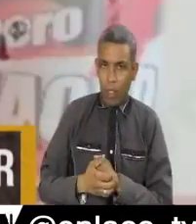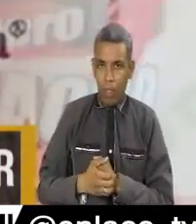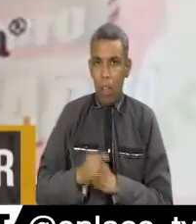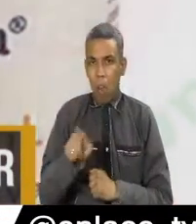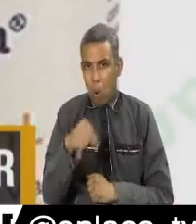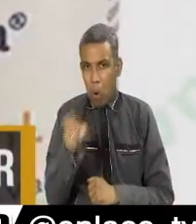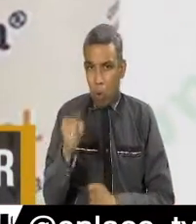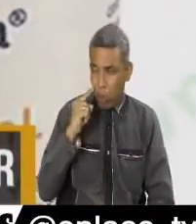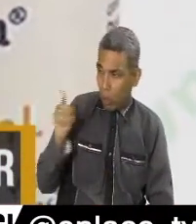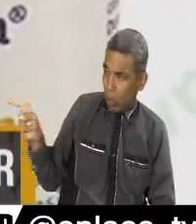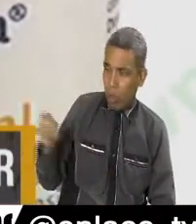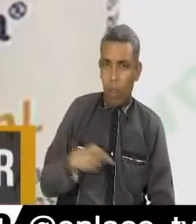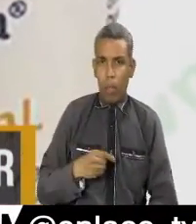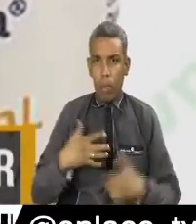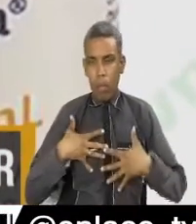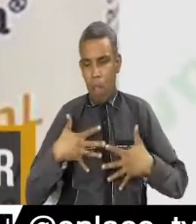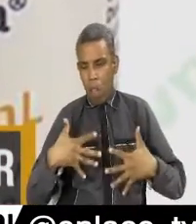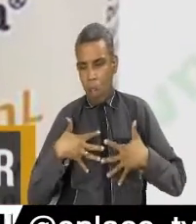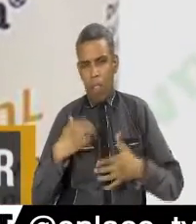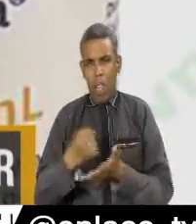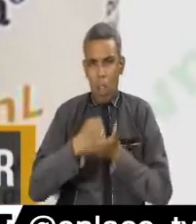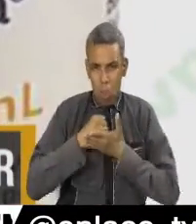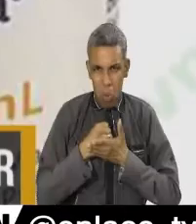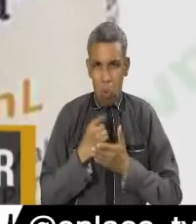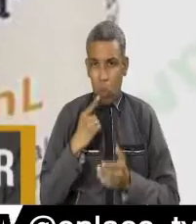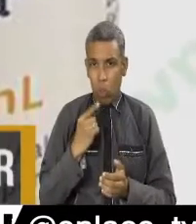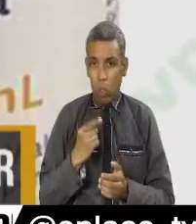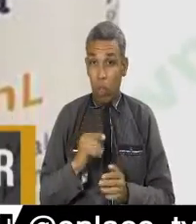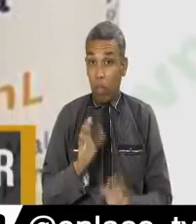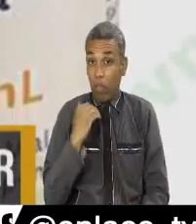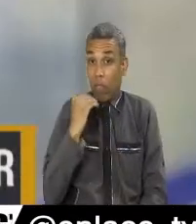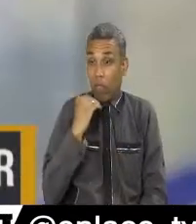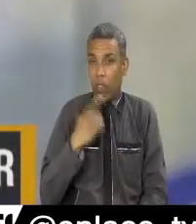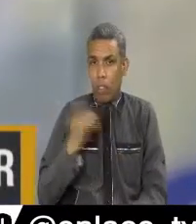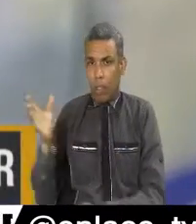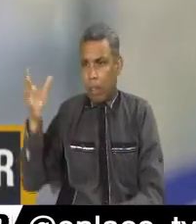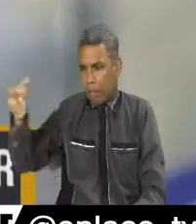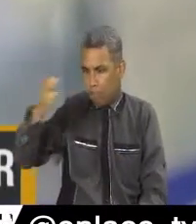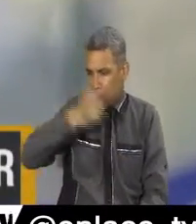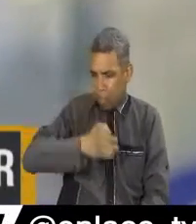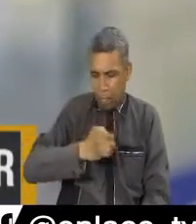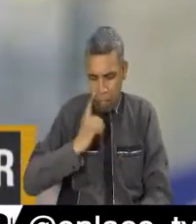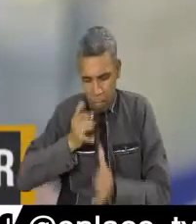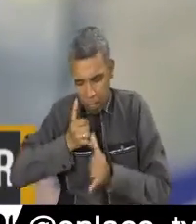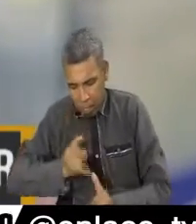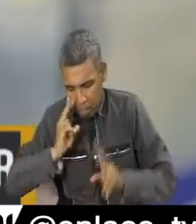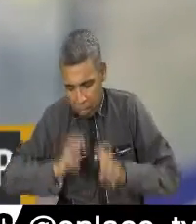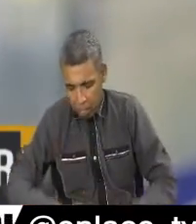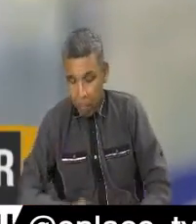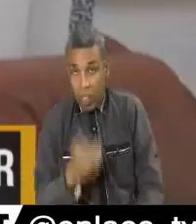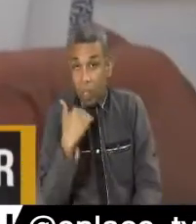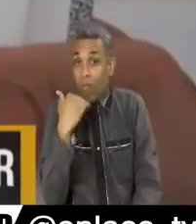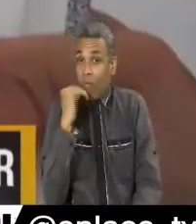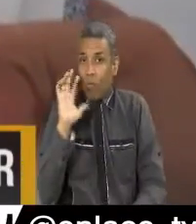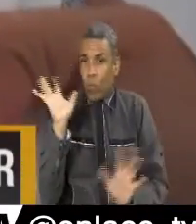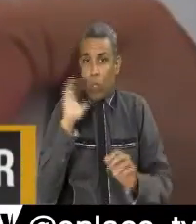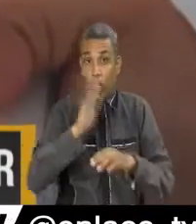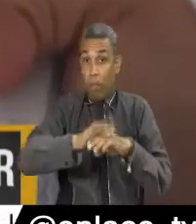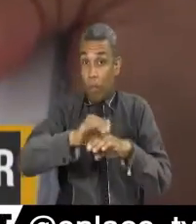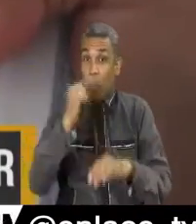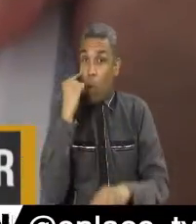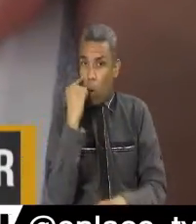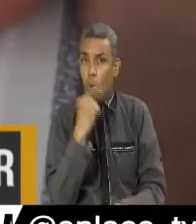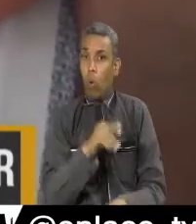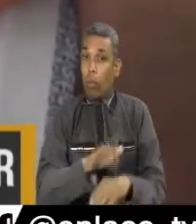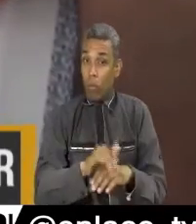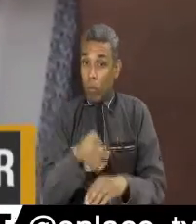surfactante pulmonar Zurbanta y el vino regenerador son, según Carlos Rollero, profesional especializado grado 01 de la Secretaría Local de Salud